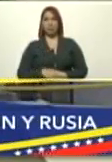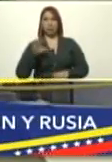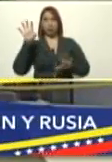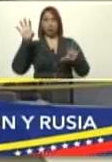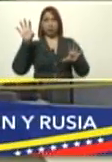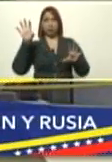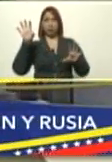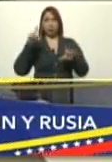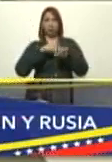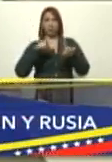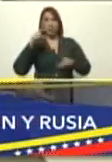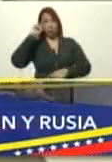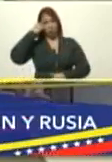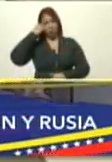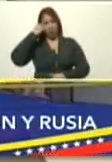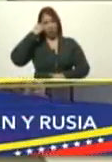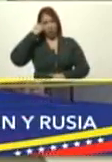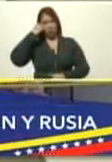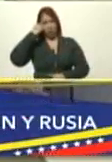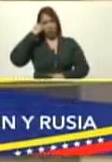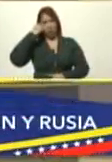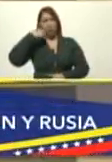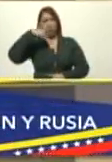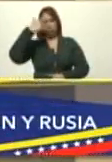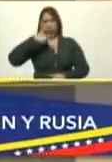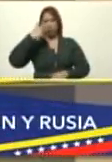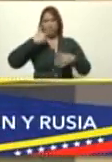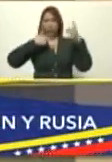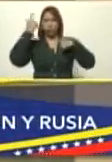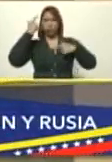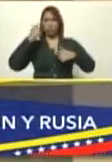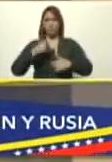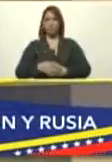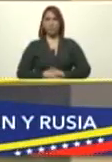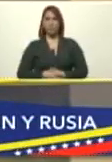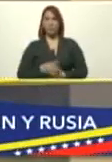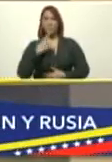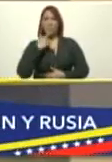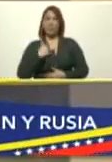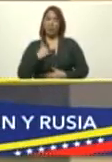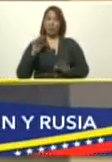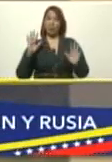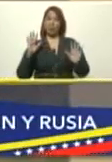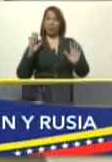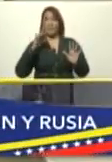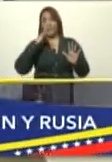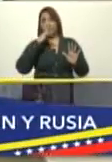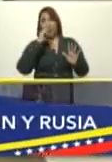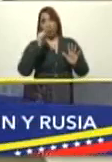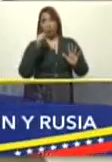Me recuerdo la posición firme del comandante Chávez. Me dijo, Nicolás, como canciller, vete a